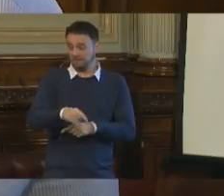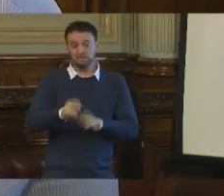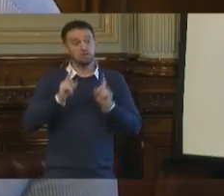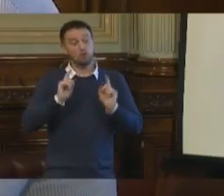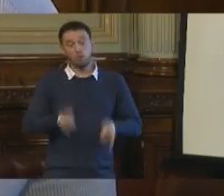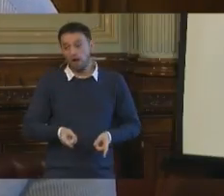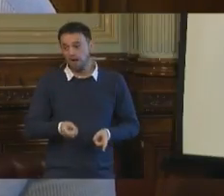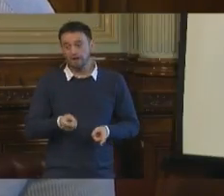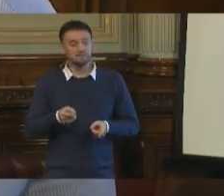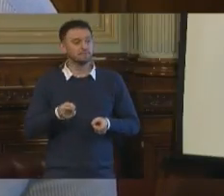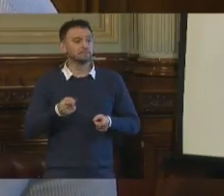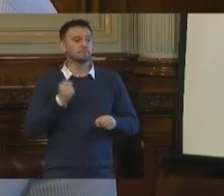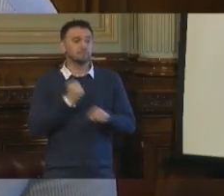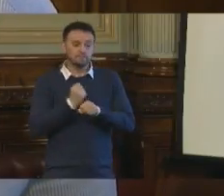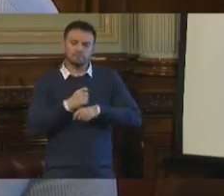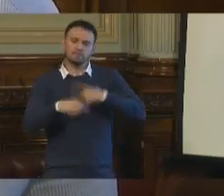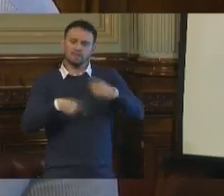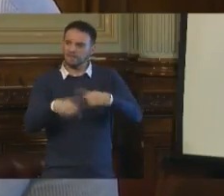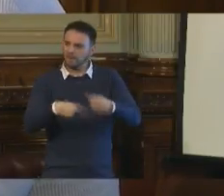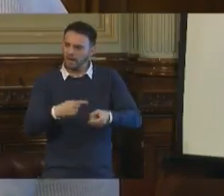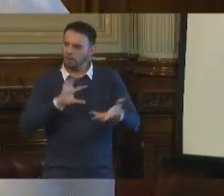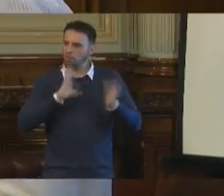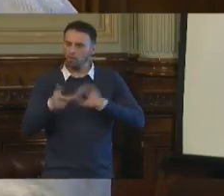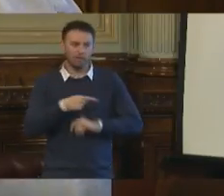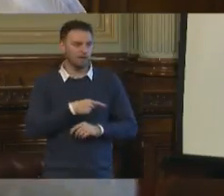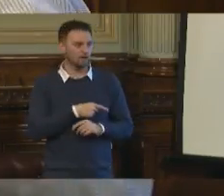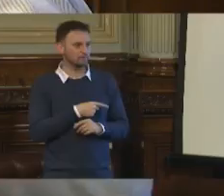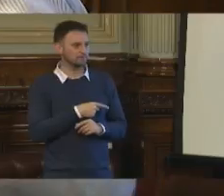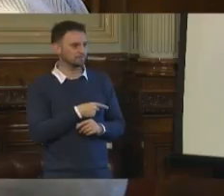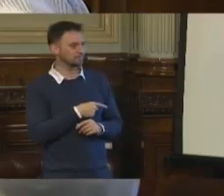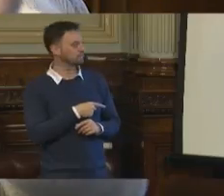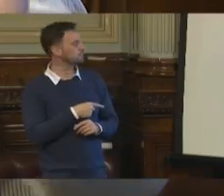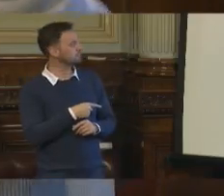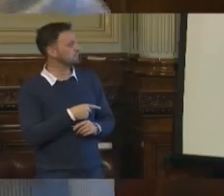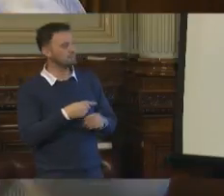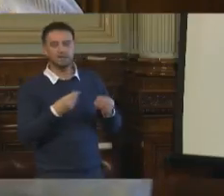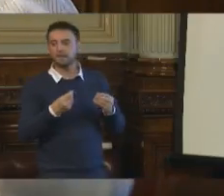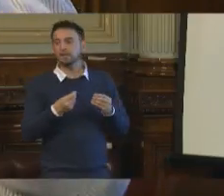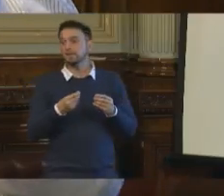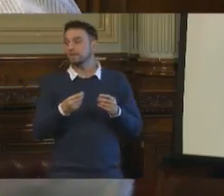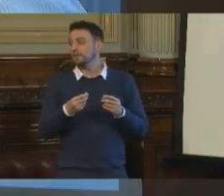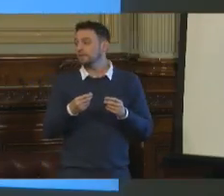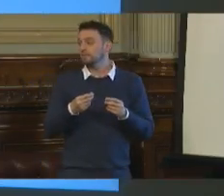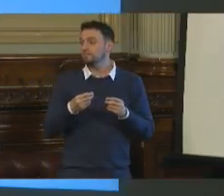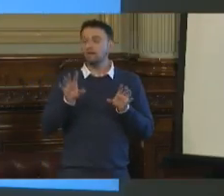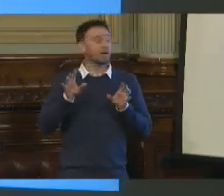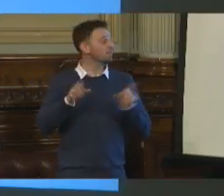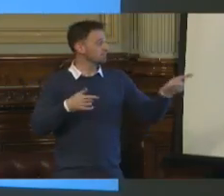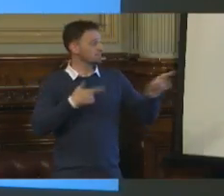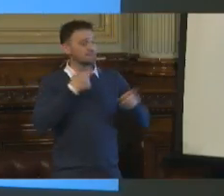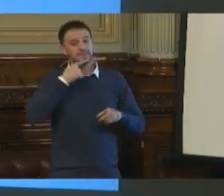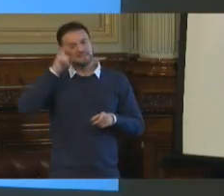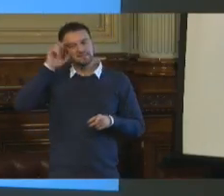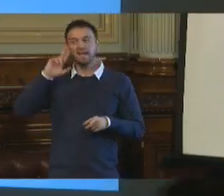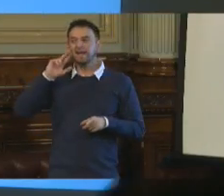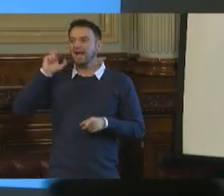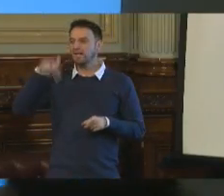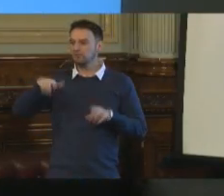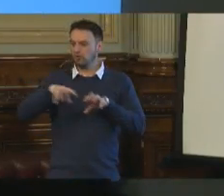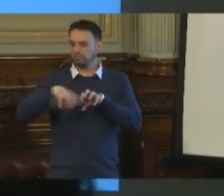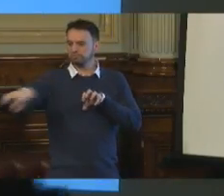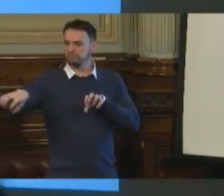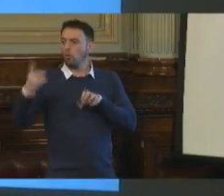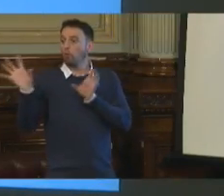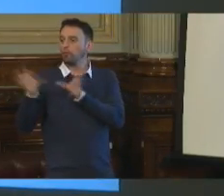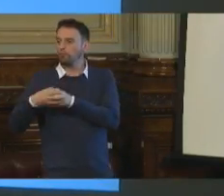pero igual seguimos transitando un modelo que con mucha suerte se trataba del de segregación cuando no el de